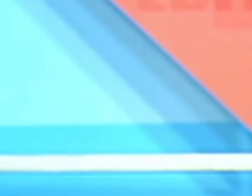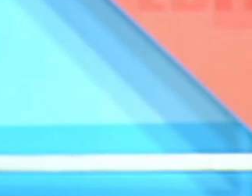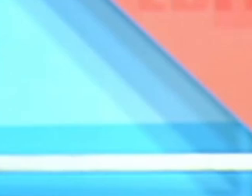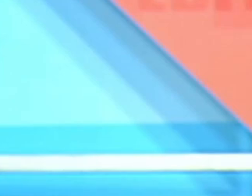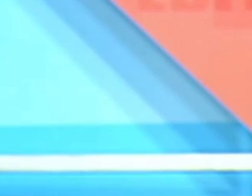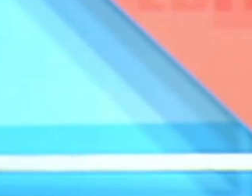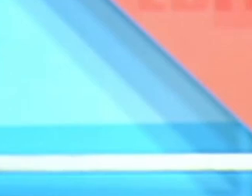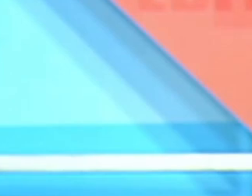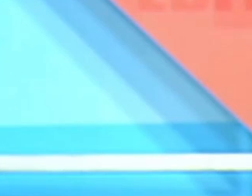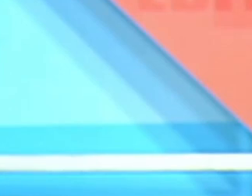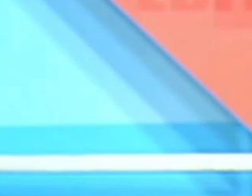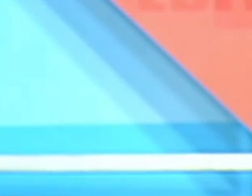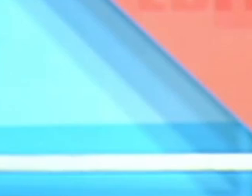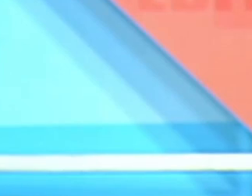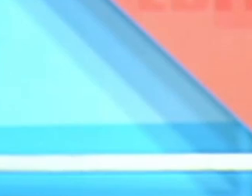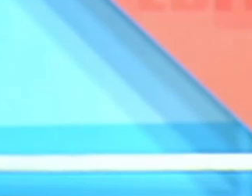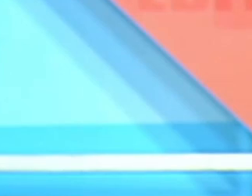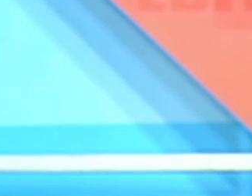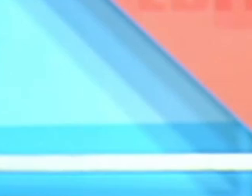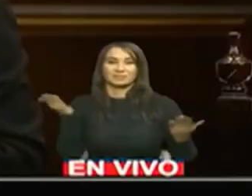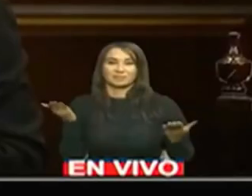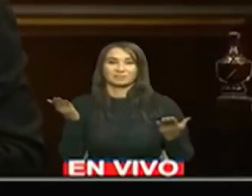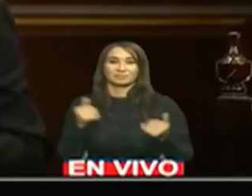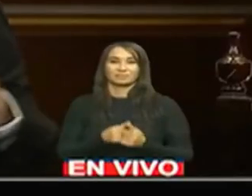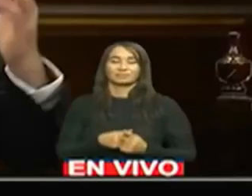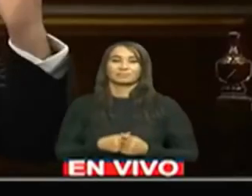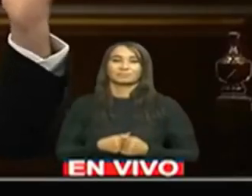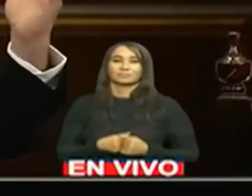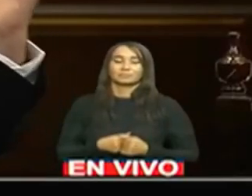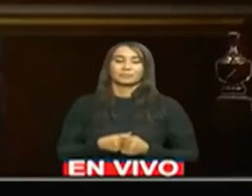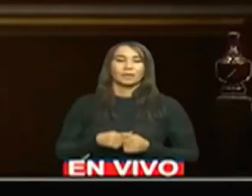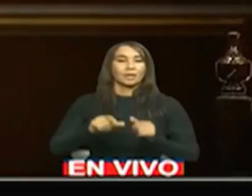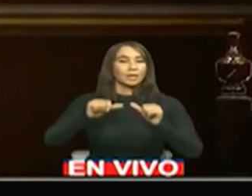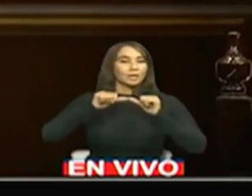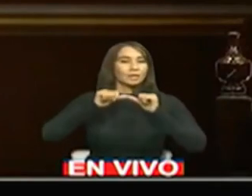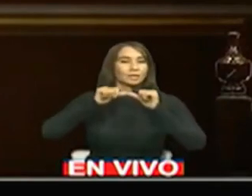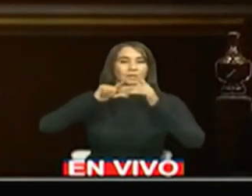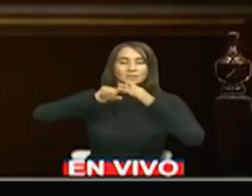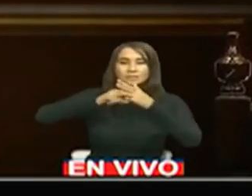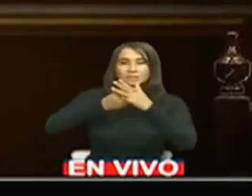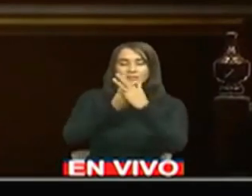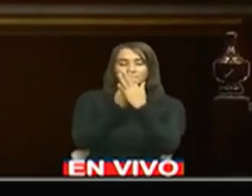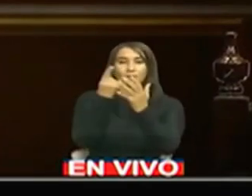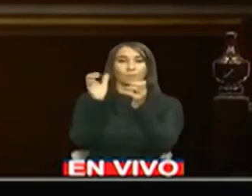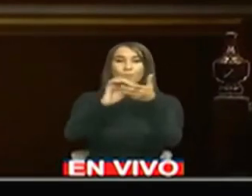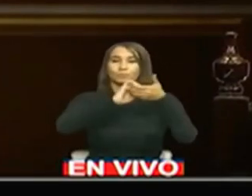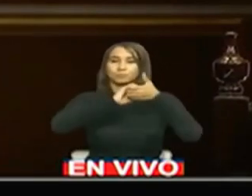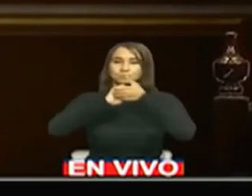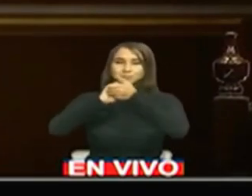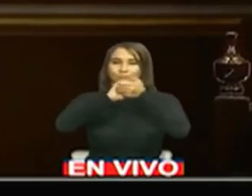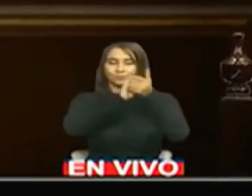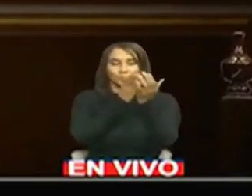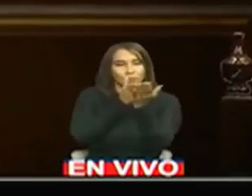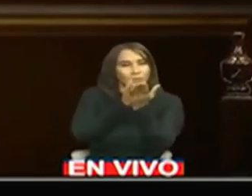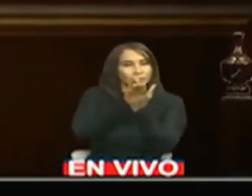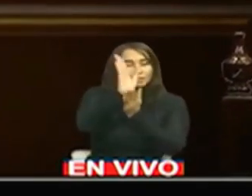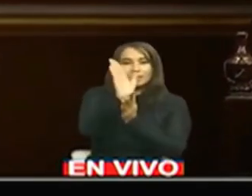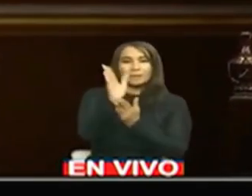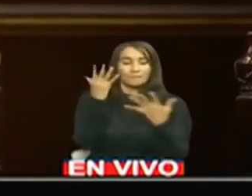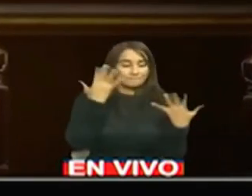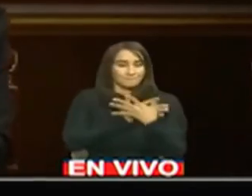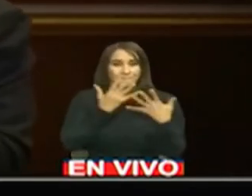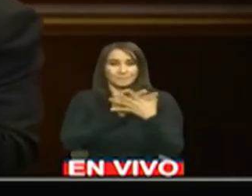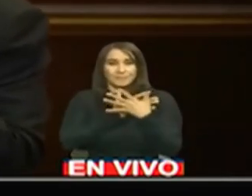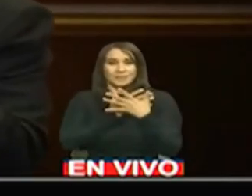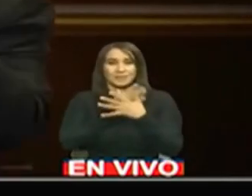compromiso y lo que está pidiendo a la población. Emprendamos este camino entre todos. No tengamos